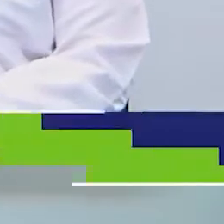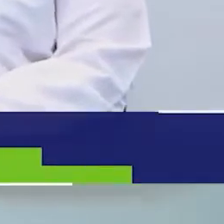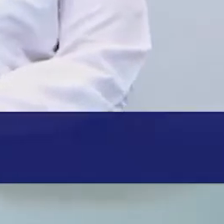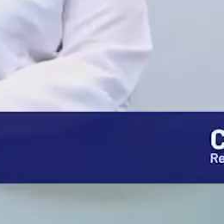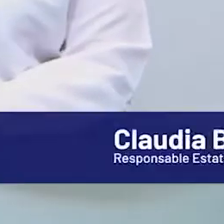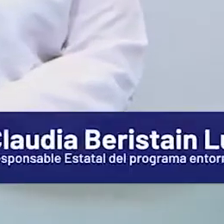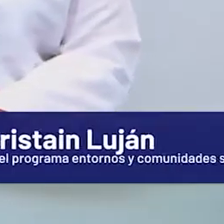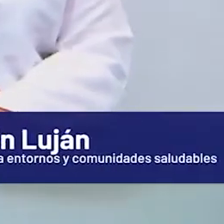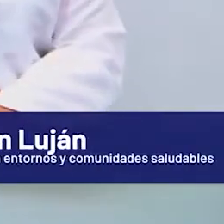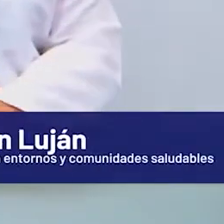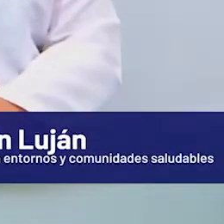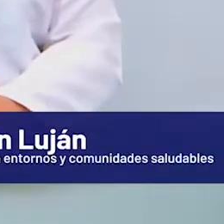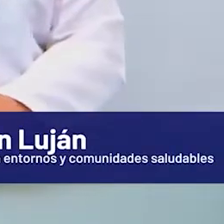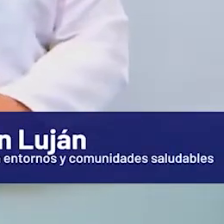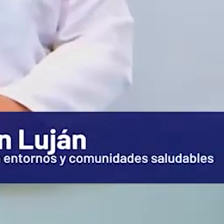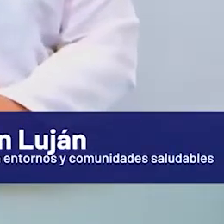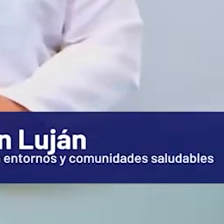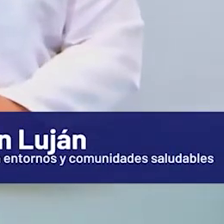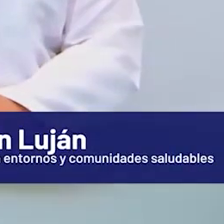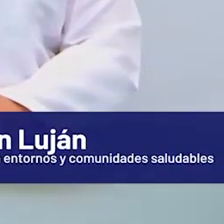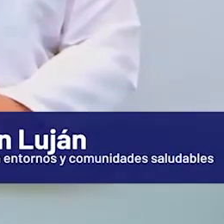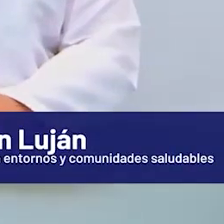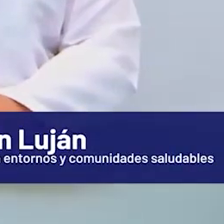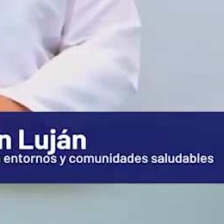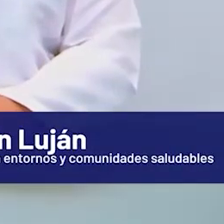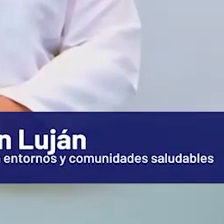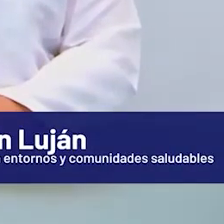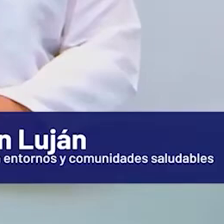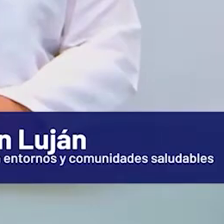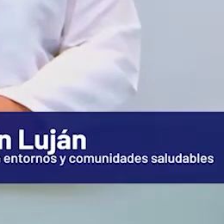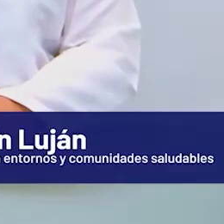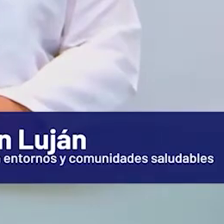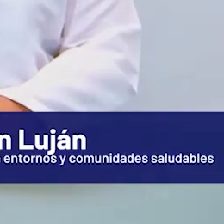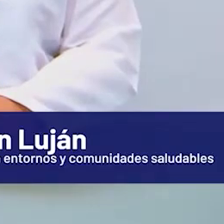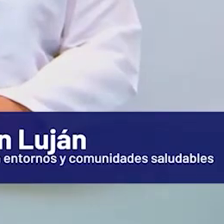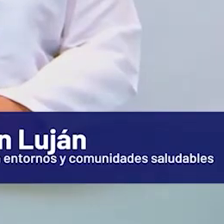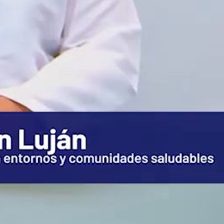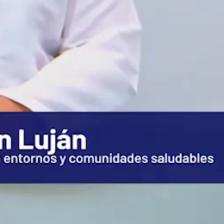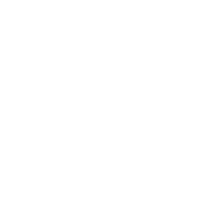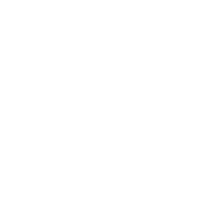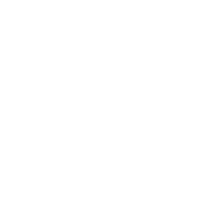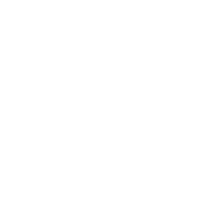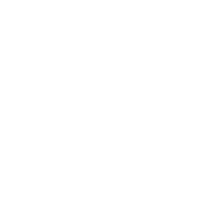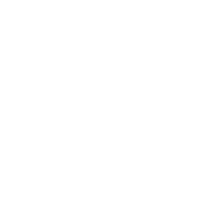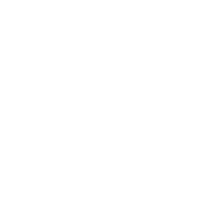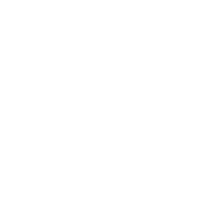del día de hoy, doctora. Muchas gracias, doctora. Continuaremos informando todos los días por este mismo medio. Gracias.